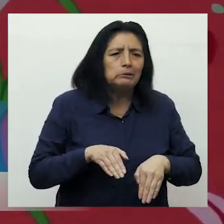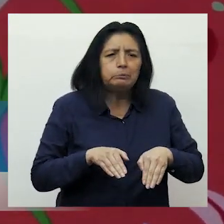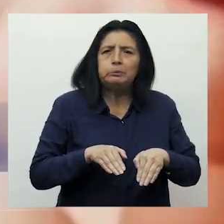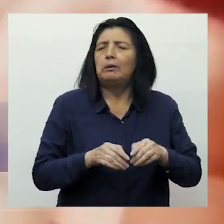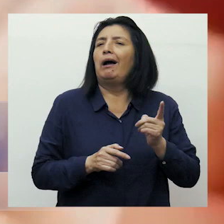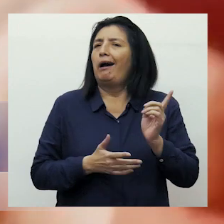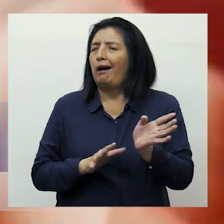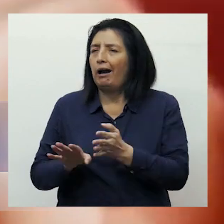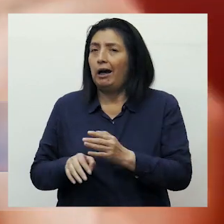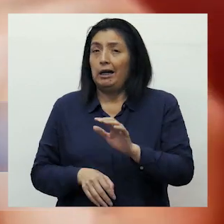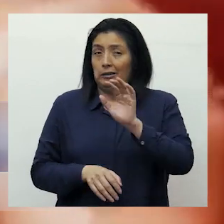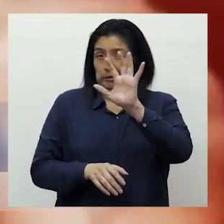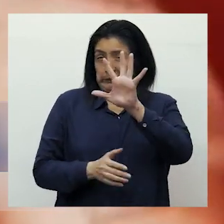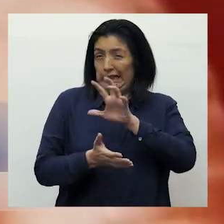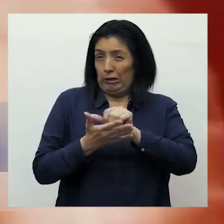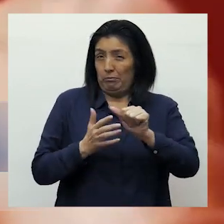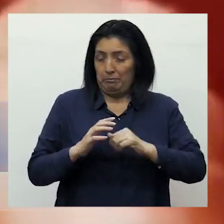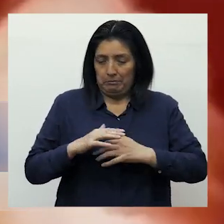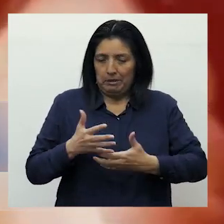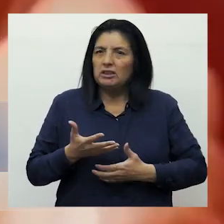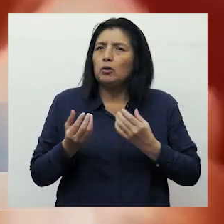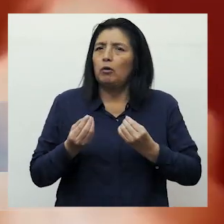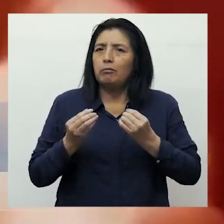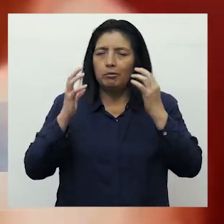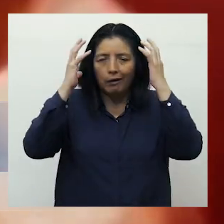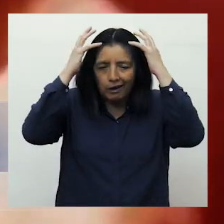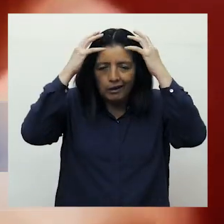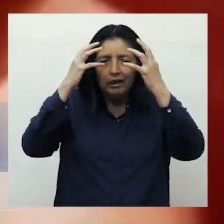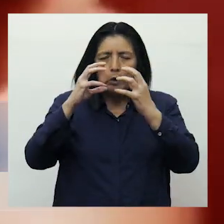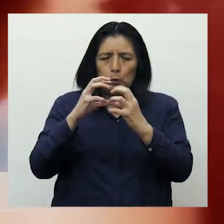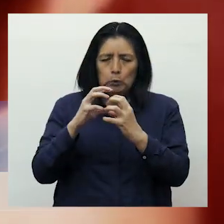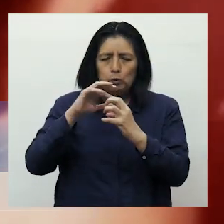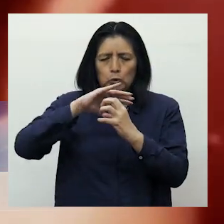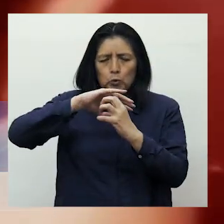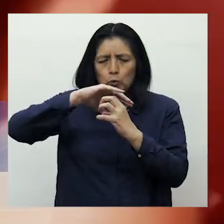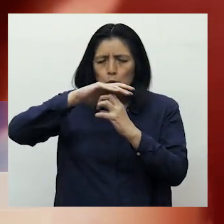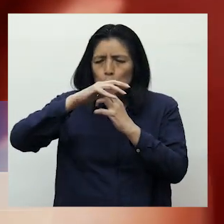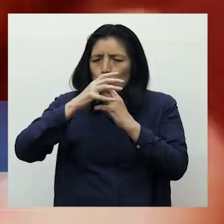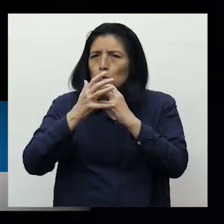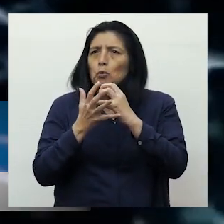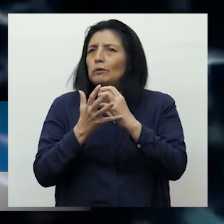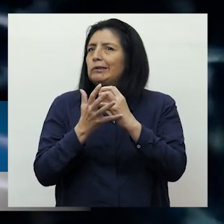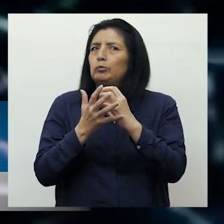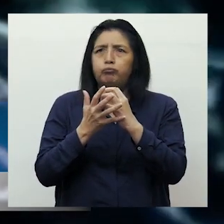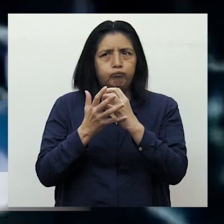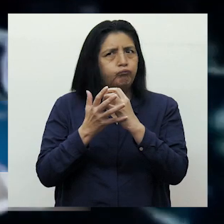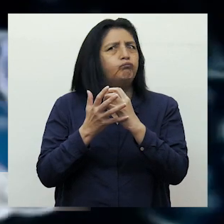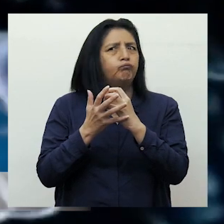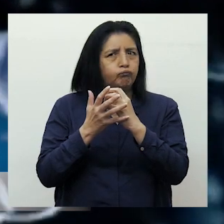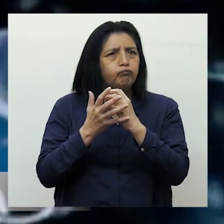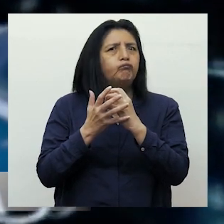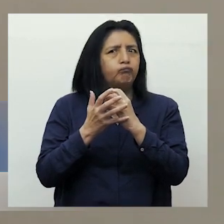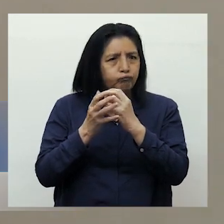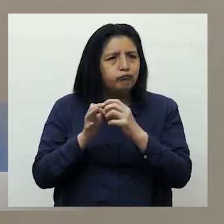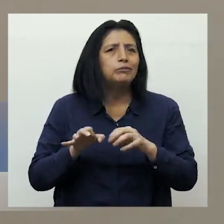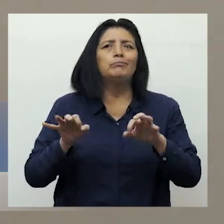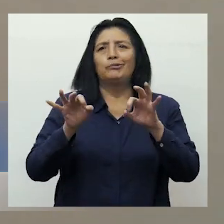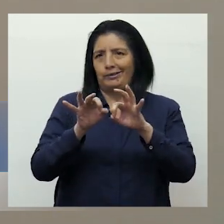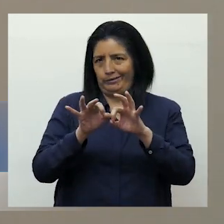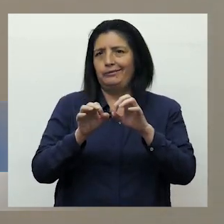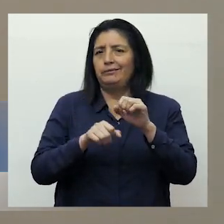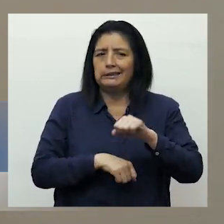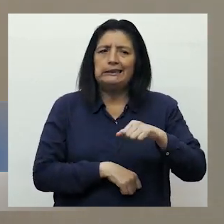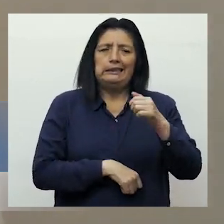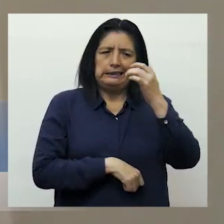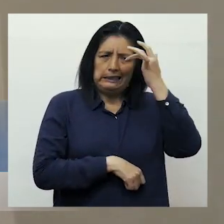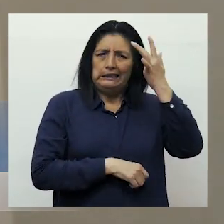los 5 meses de gestación forman las capas de la corteza cerebral que tiene una función muy importante, igualmente en la inteligencia, en la